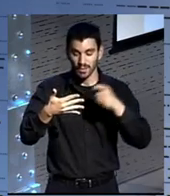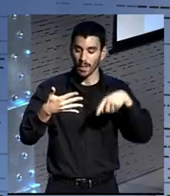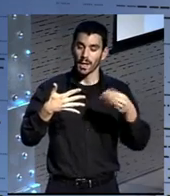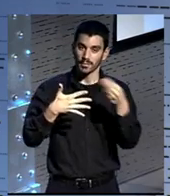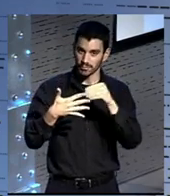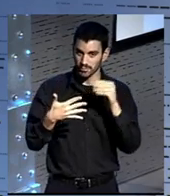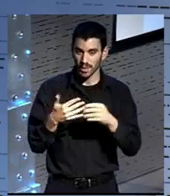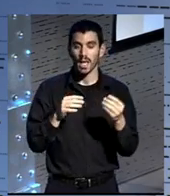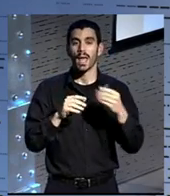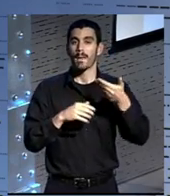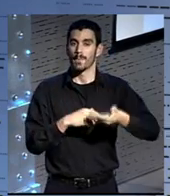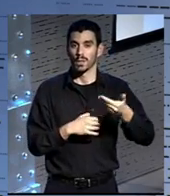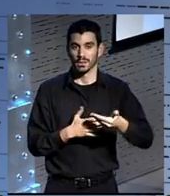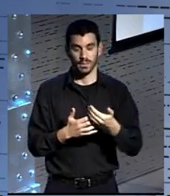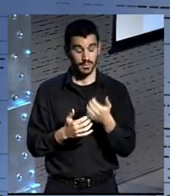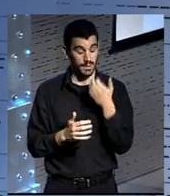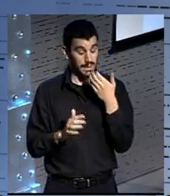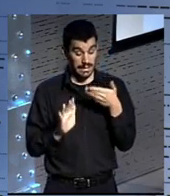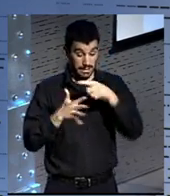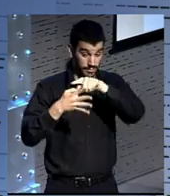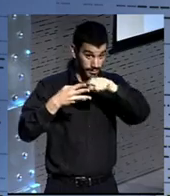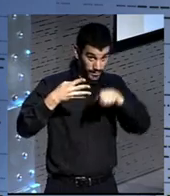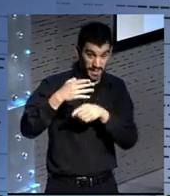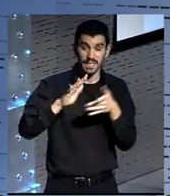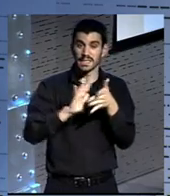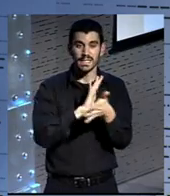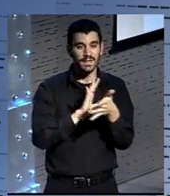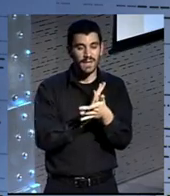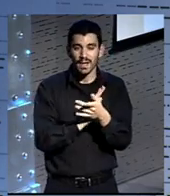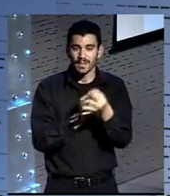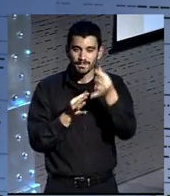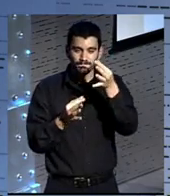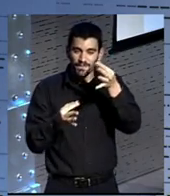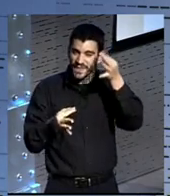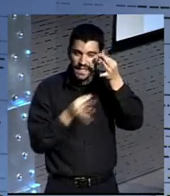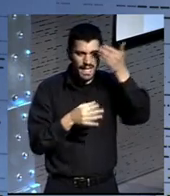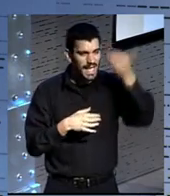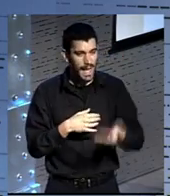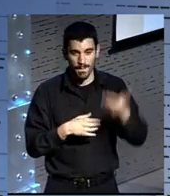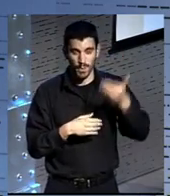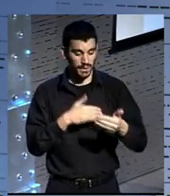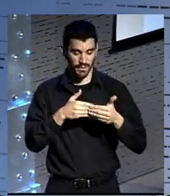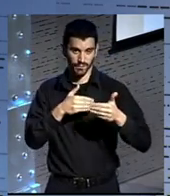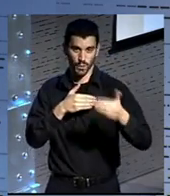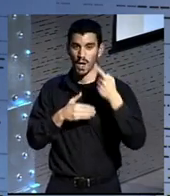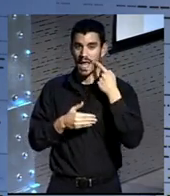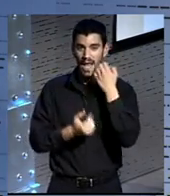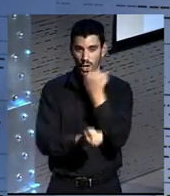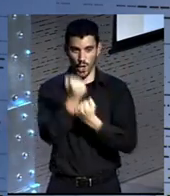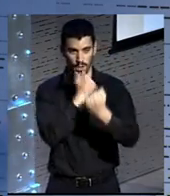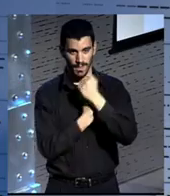señalar como elementos esenciales de las finanzas de las décadas que vienen. Muchísimas